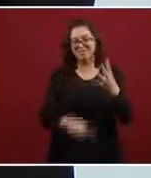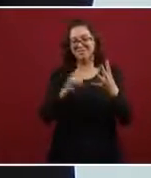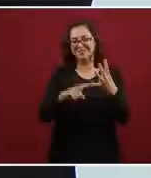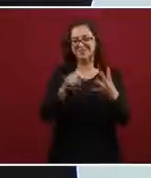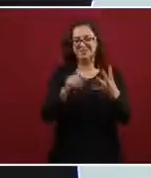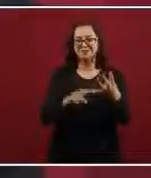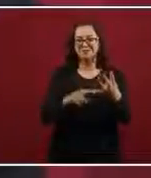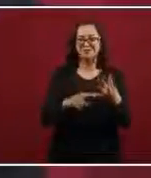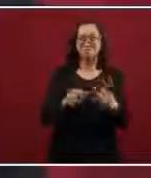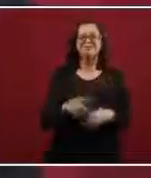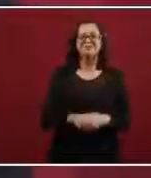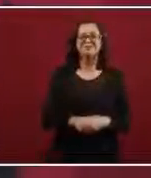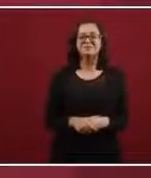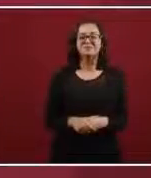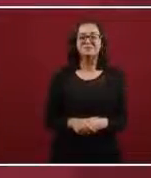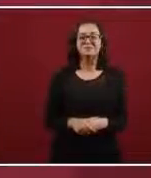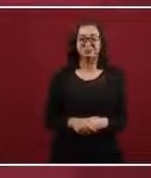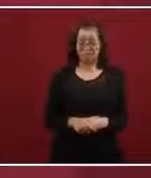¿Sí?